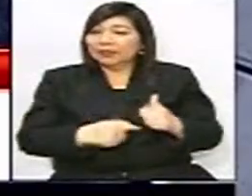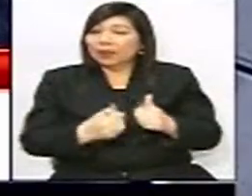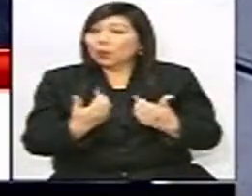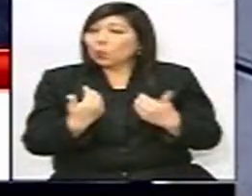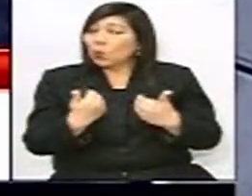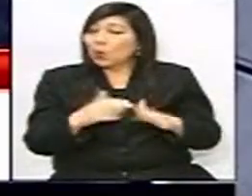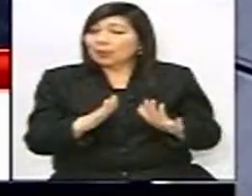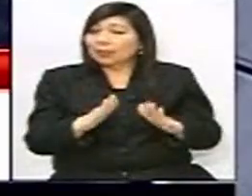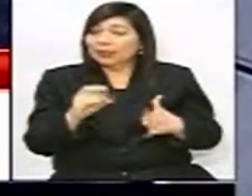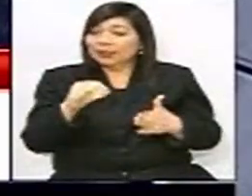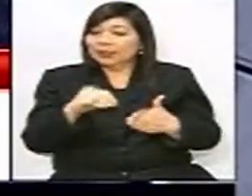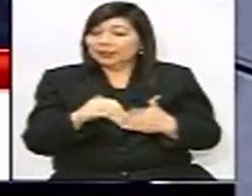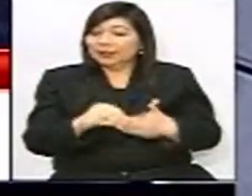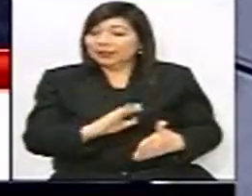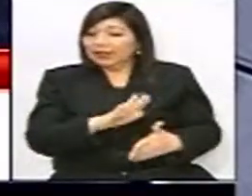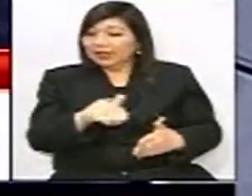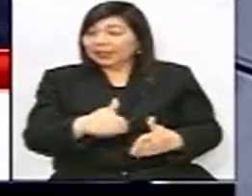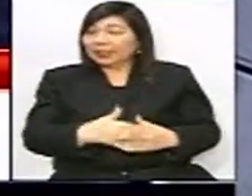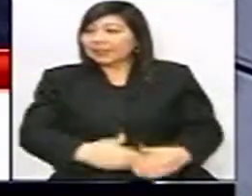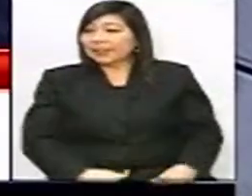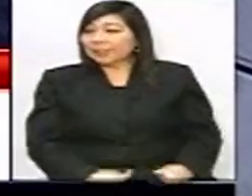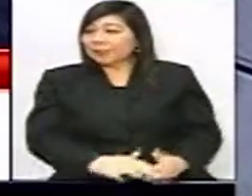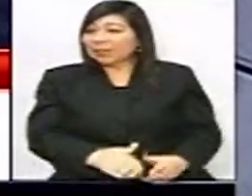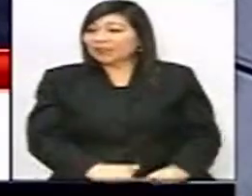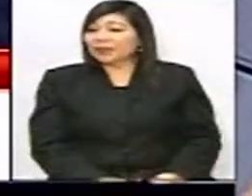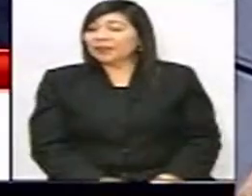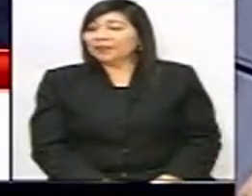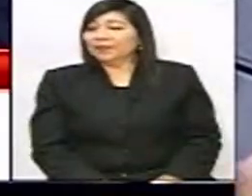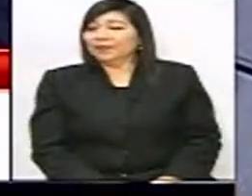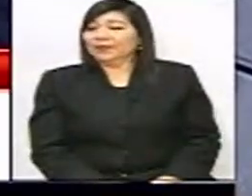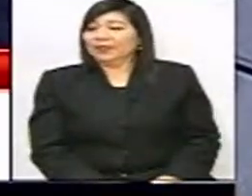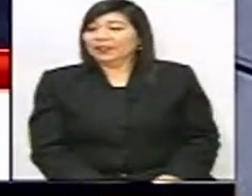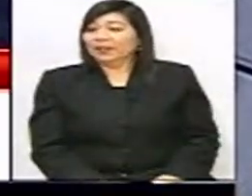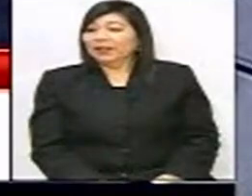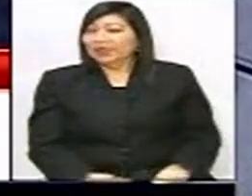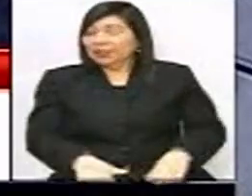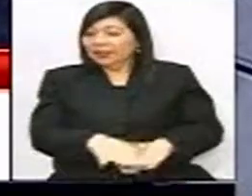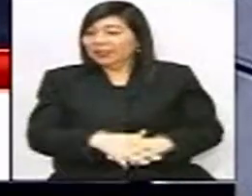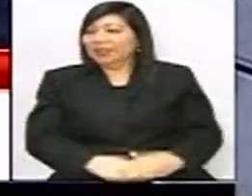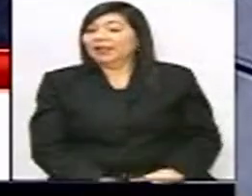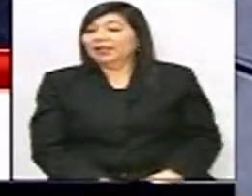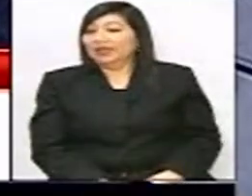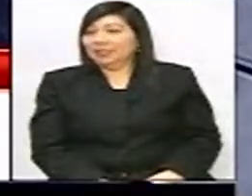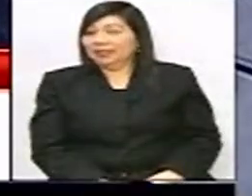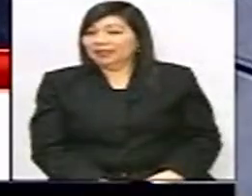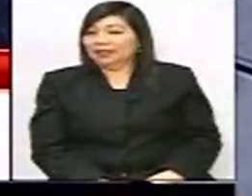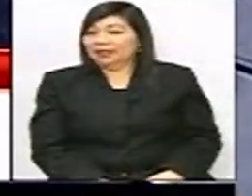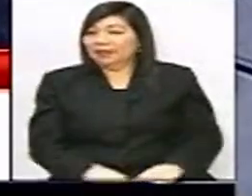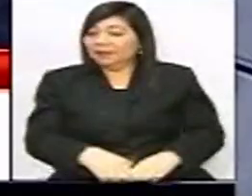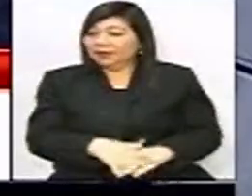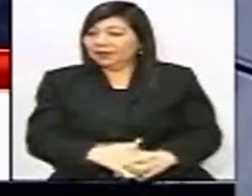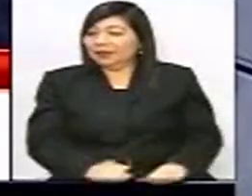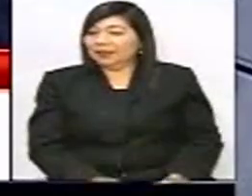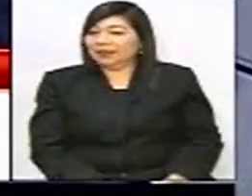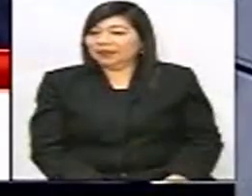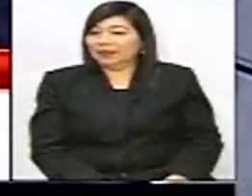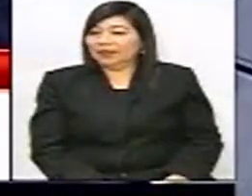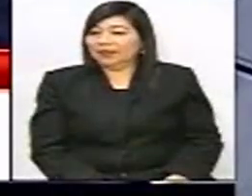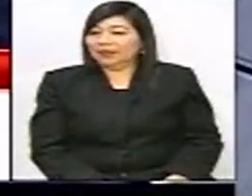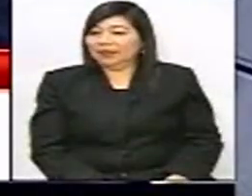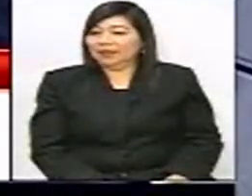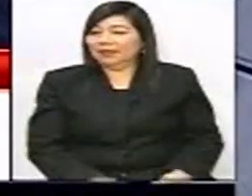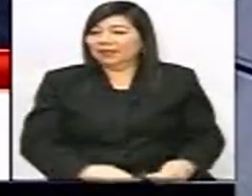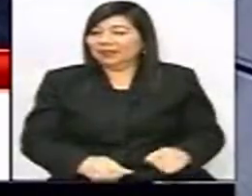reforzar cualquiera de las posiciones que pueda tener la Municipalidad de Lima. Eso es lo más serio, y no simplemente embarcarnos a tomar